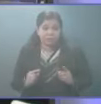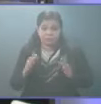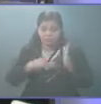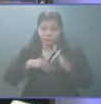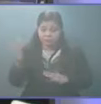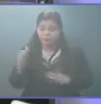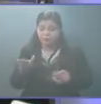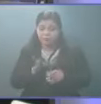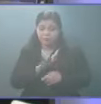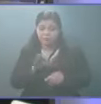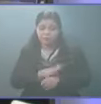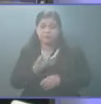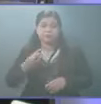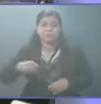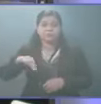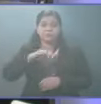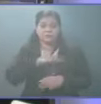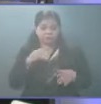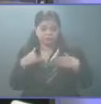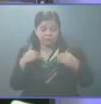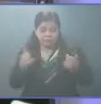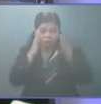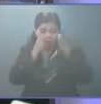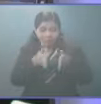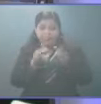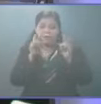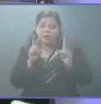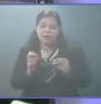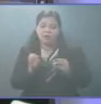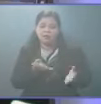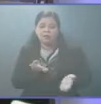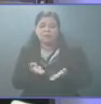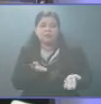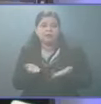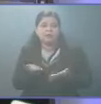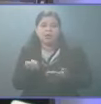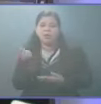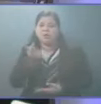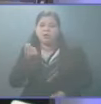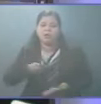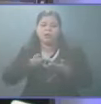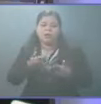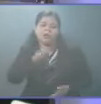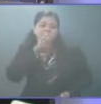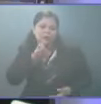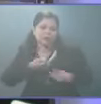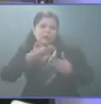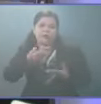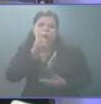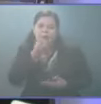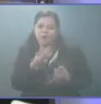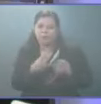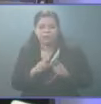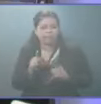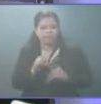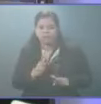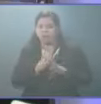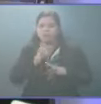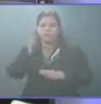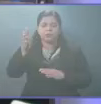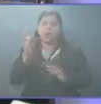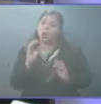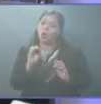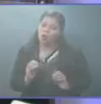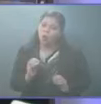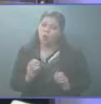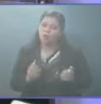cubre como ministerio es la parte asistencial, es la parte curativa, ¿verdad? Pero no la parte de prevención, o en su